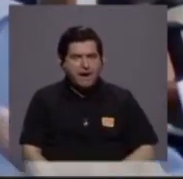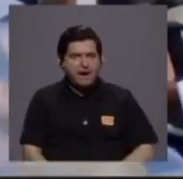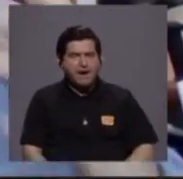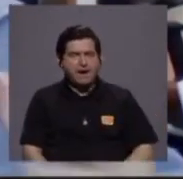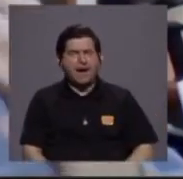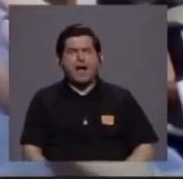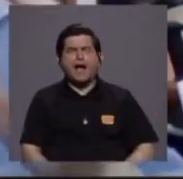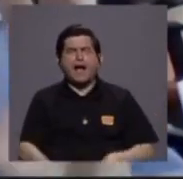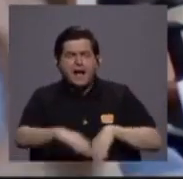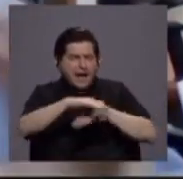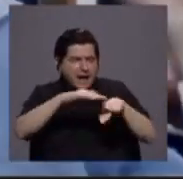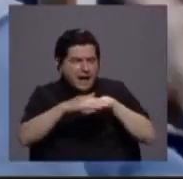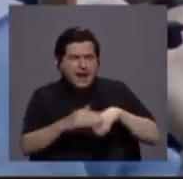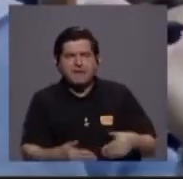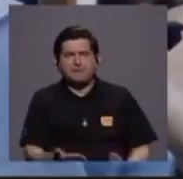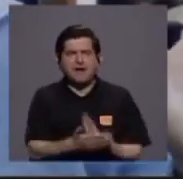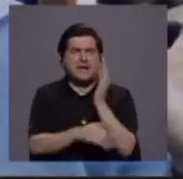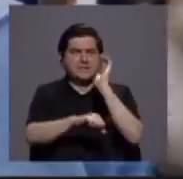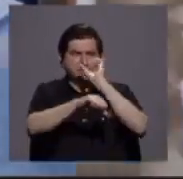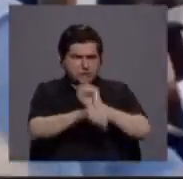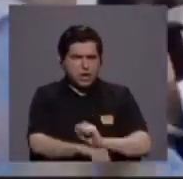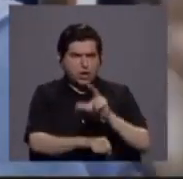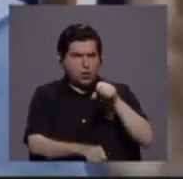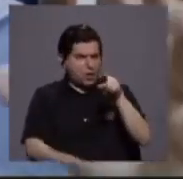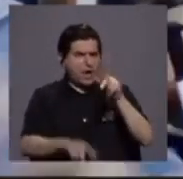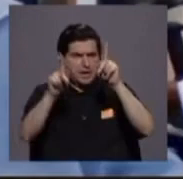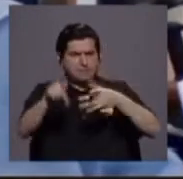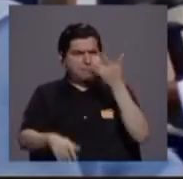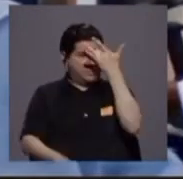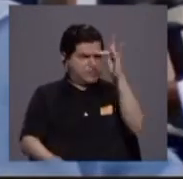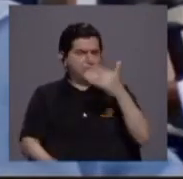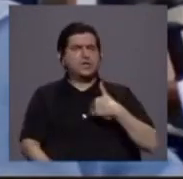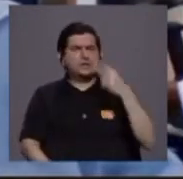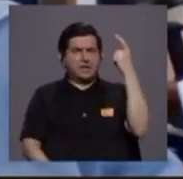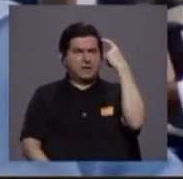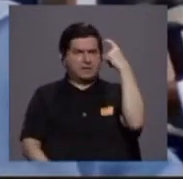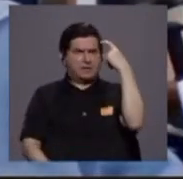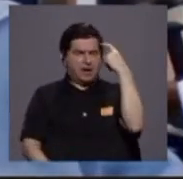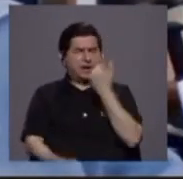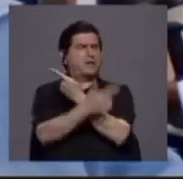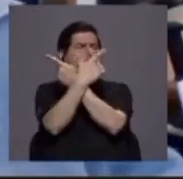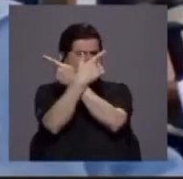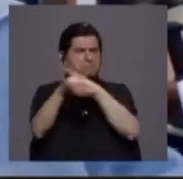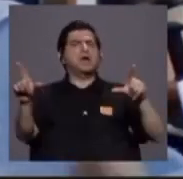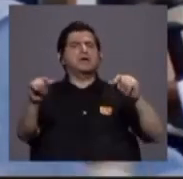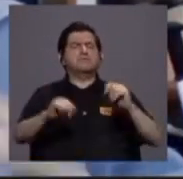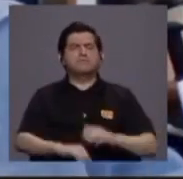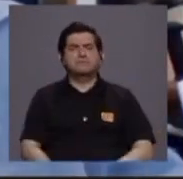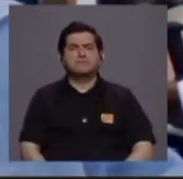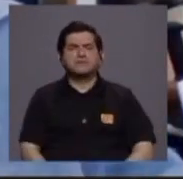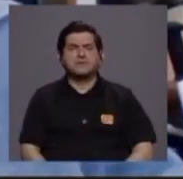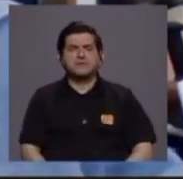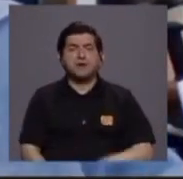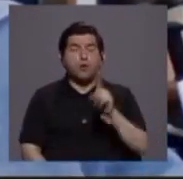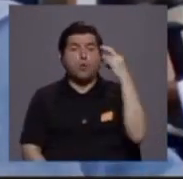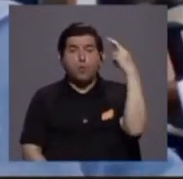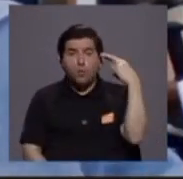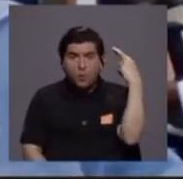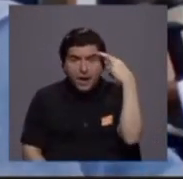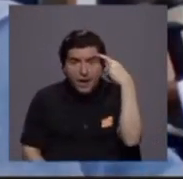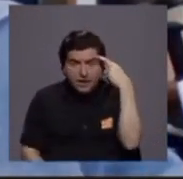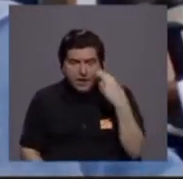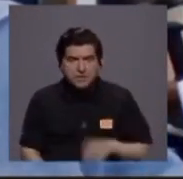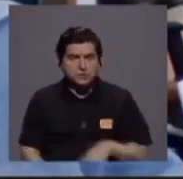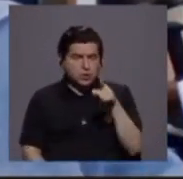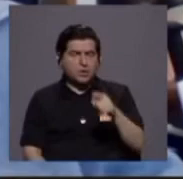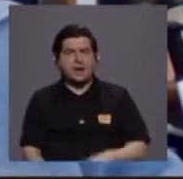del neoclasicismo, y no es así. Arrow era una mente muy brillante y tenía un pensamiento muy, muy libre, y si bien una de las razones por las que le